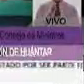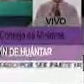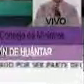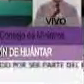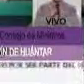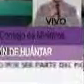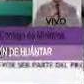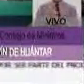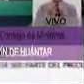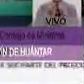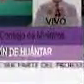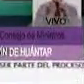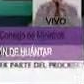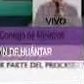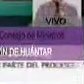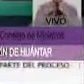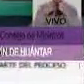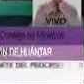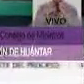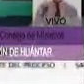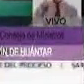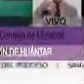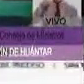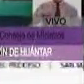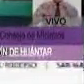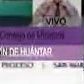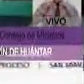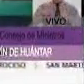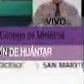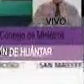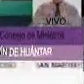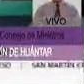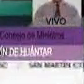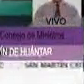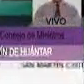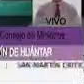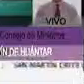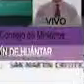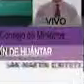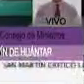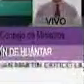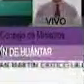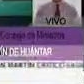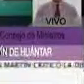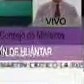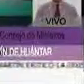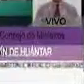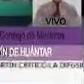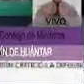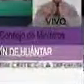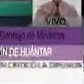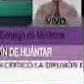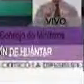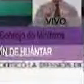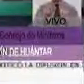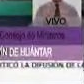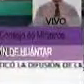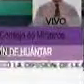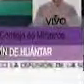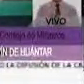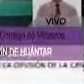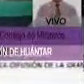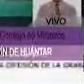internacional. Por esa razón era necesaria esa coordinación. Y en ese sentido yo